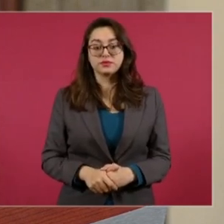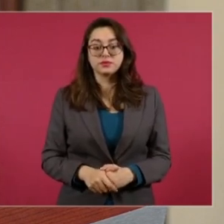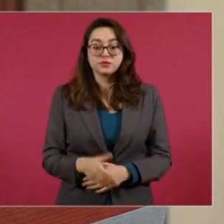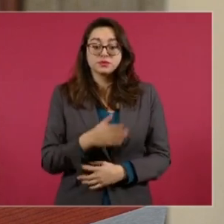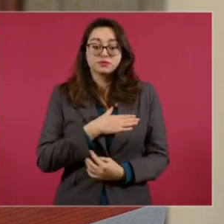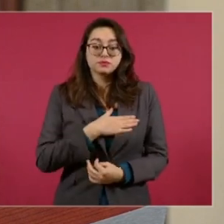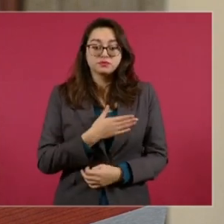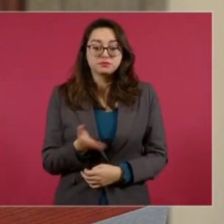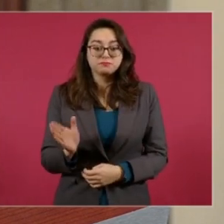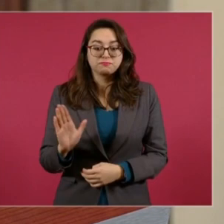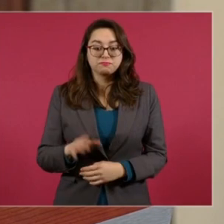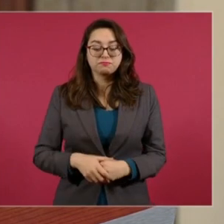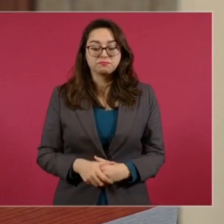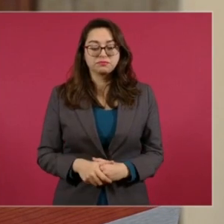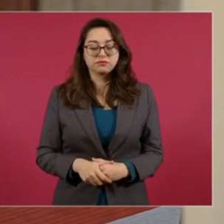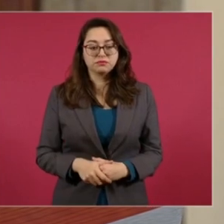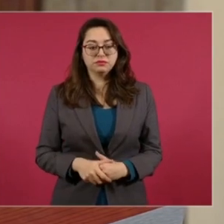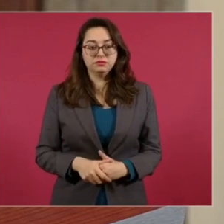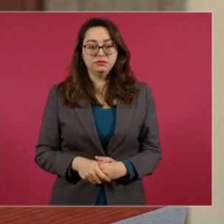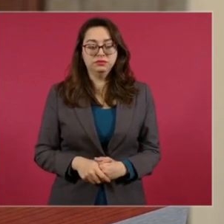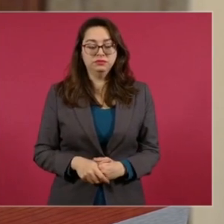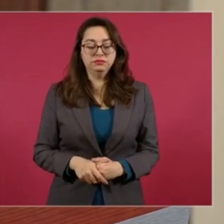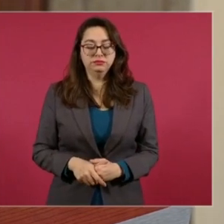Pero bueno, el gobernador